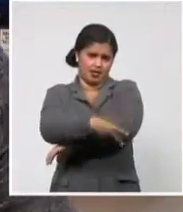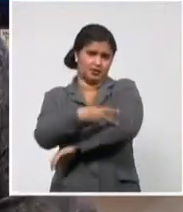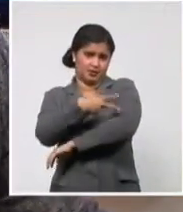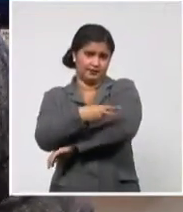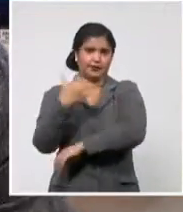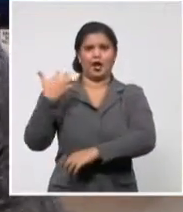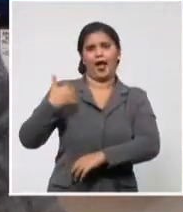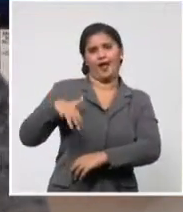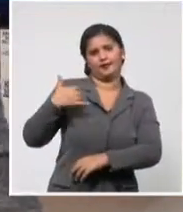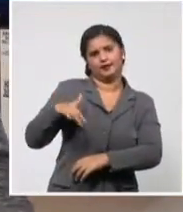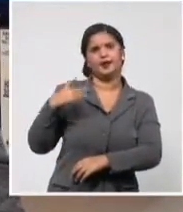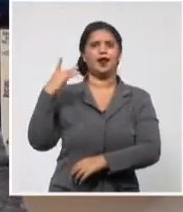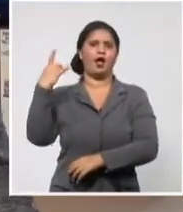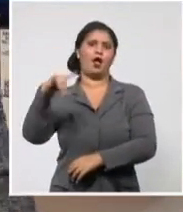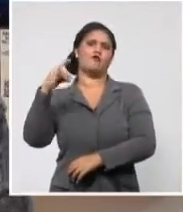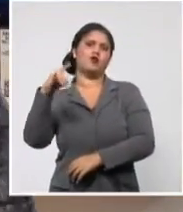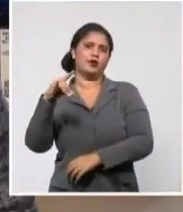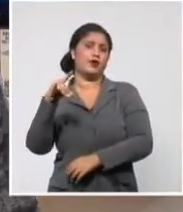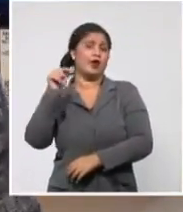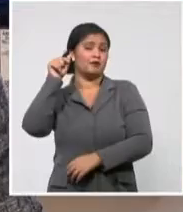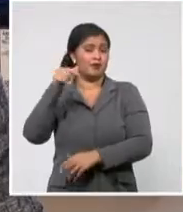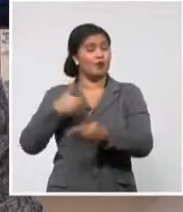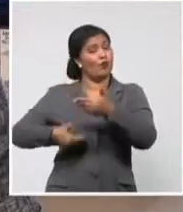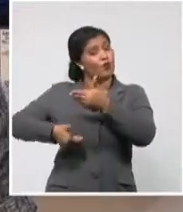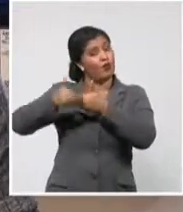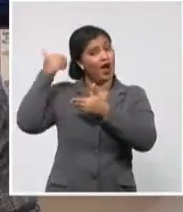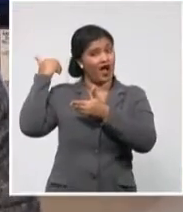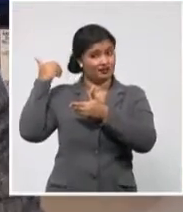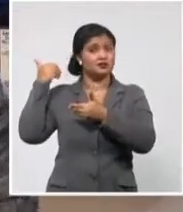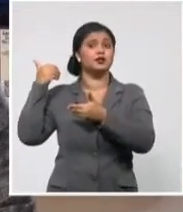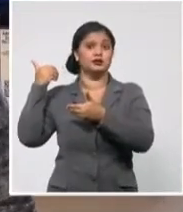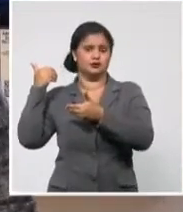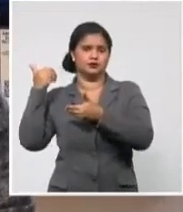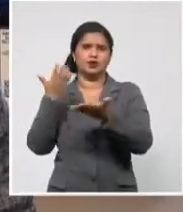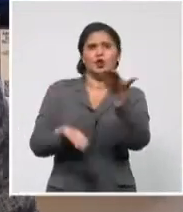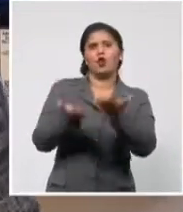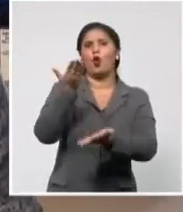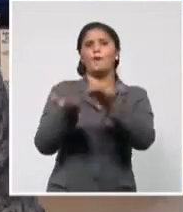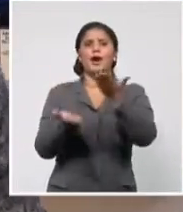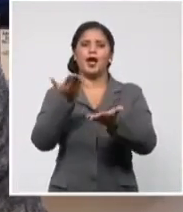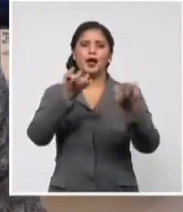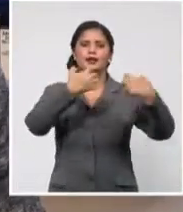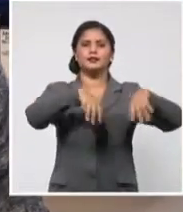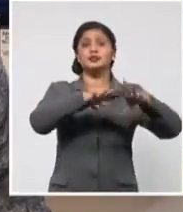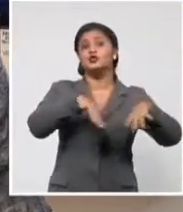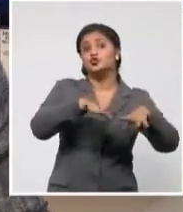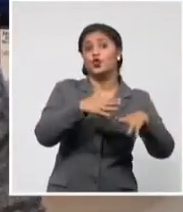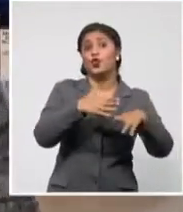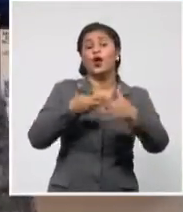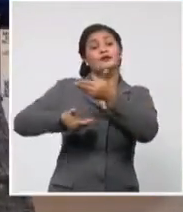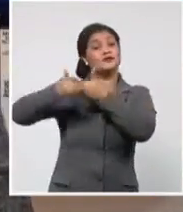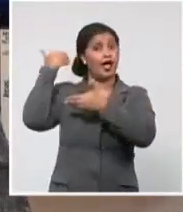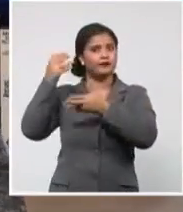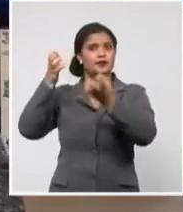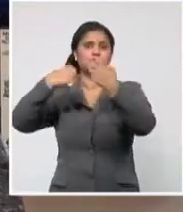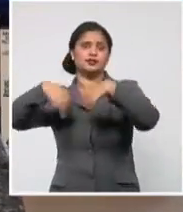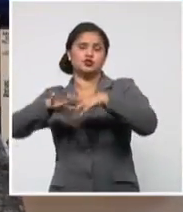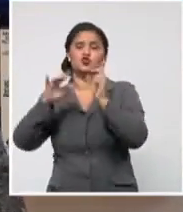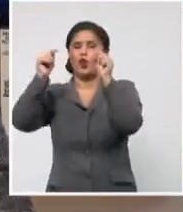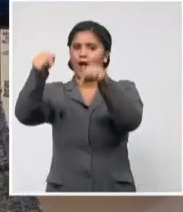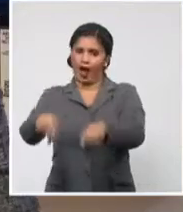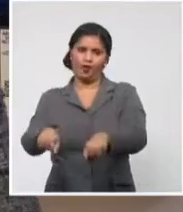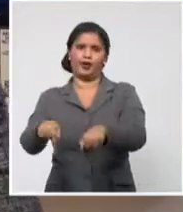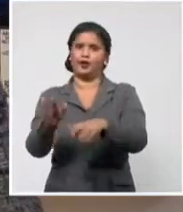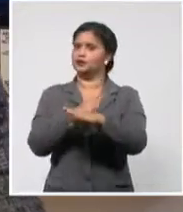esas diferencias de lo que vivieron antes a lo que vivieron después, afortunadamente brevemente, con gobiernos neoliberales.